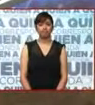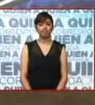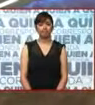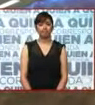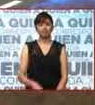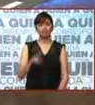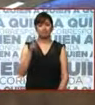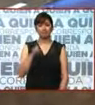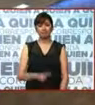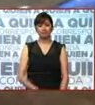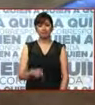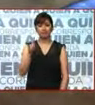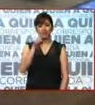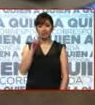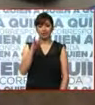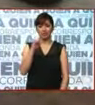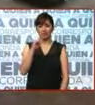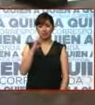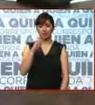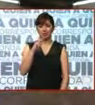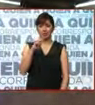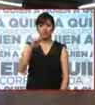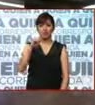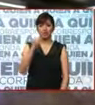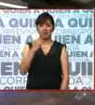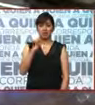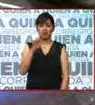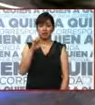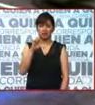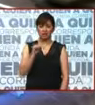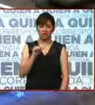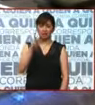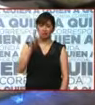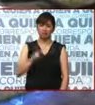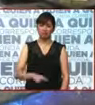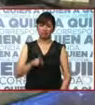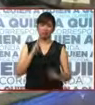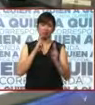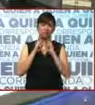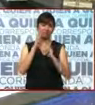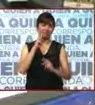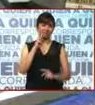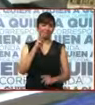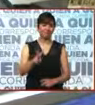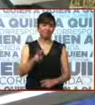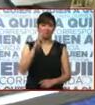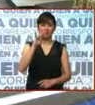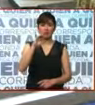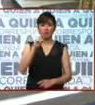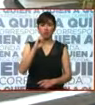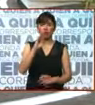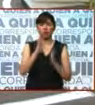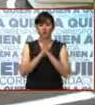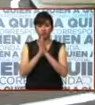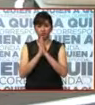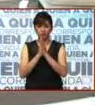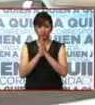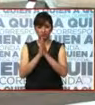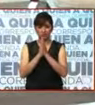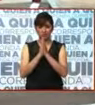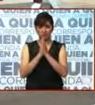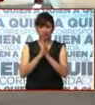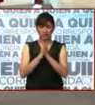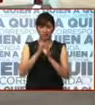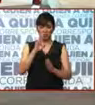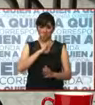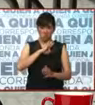Esto es en Sinancatepec. Mayela, Lara, qué ruda nota. Salome Iván, por favor. Oye, Salito,